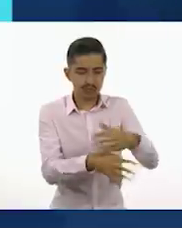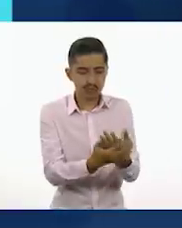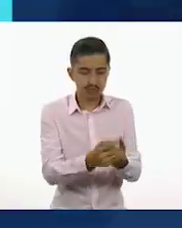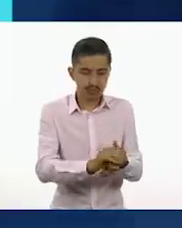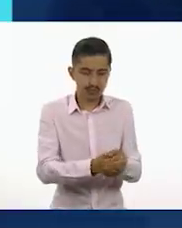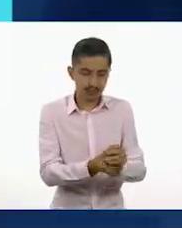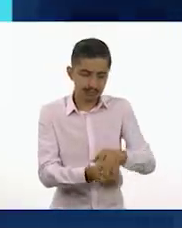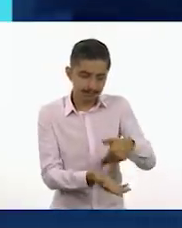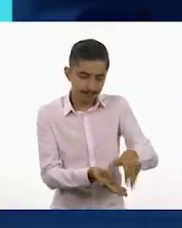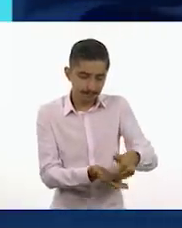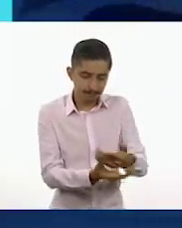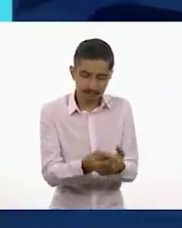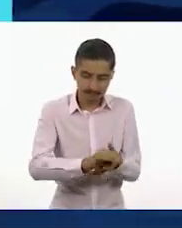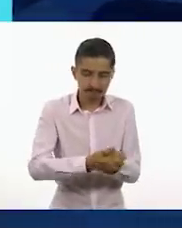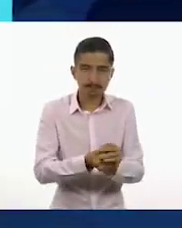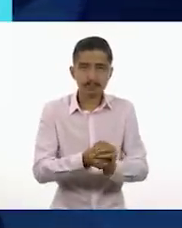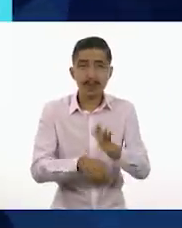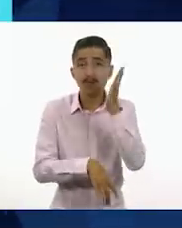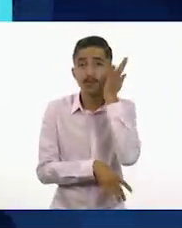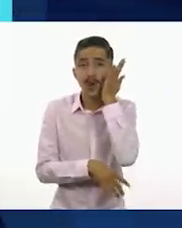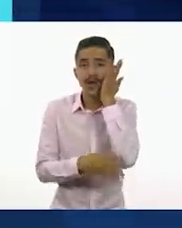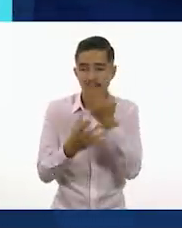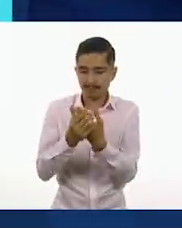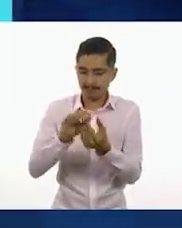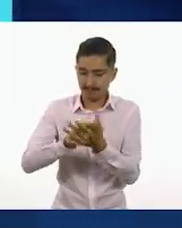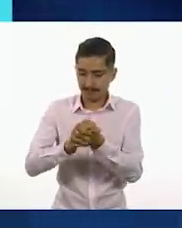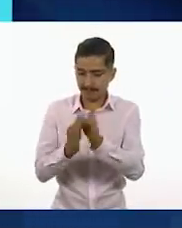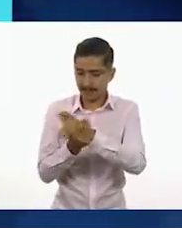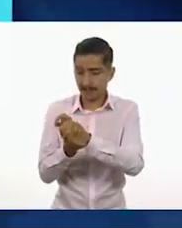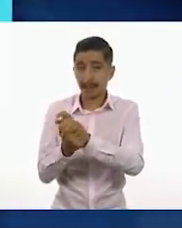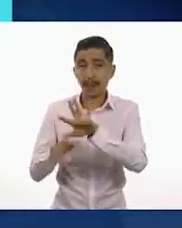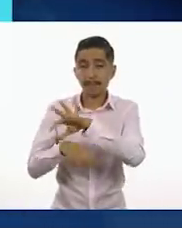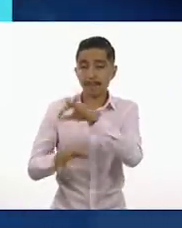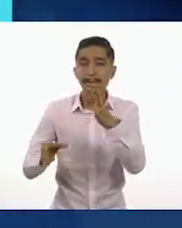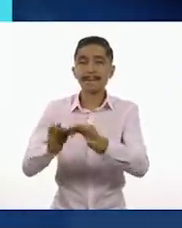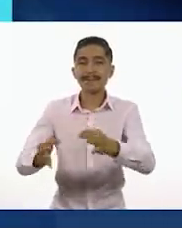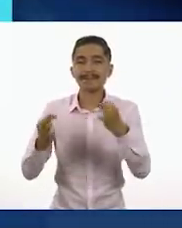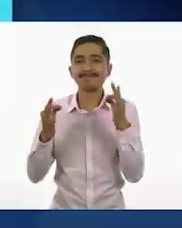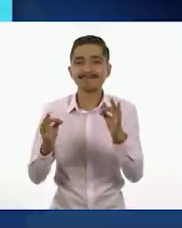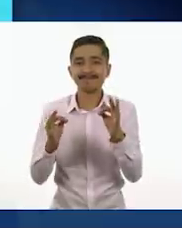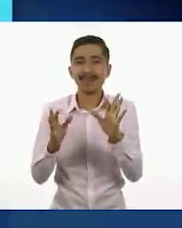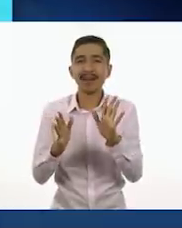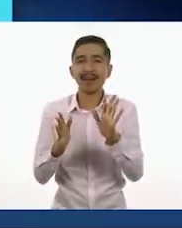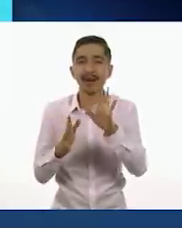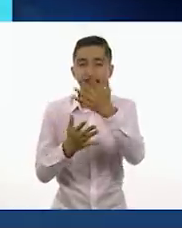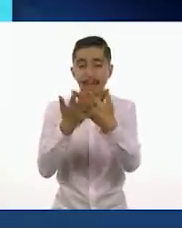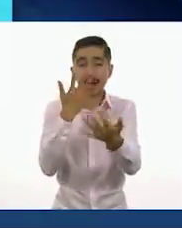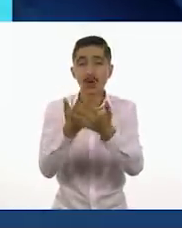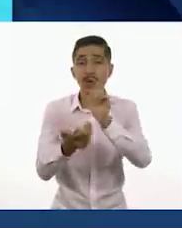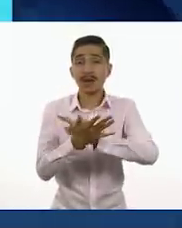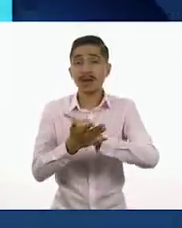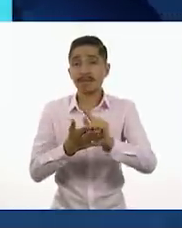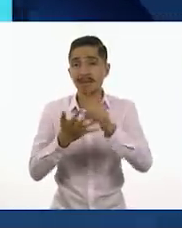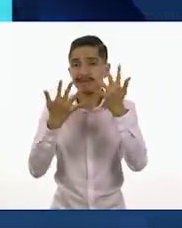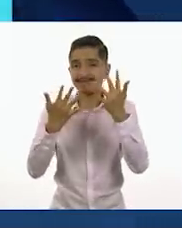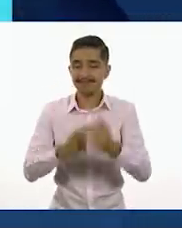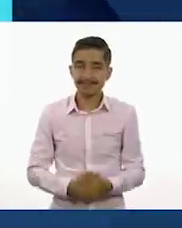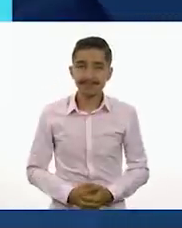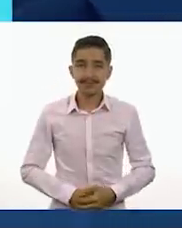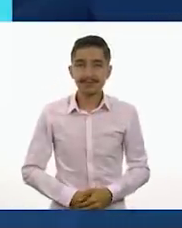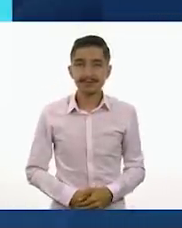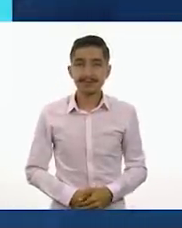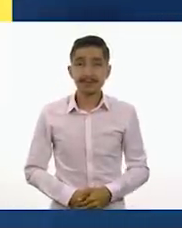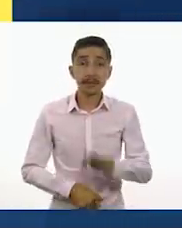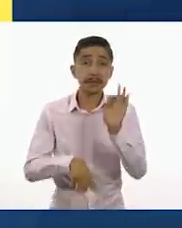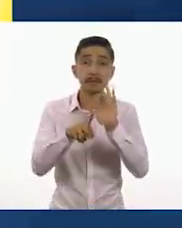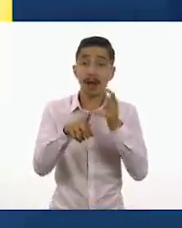agua. Sécalas con una toalla. ¡Y listo! ¡Tus manos están limpias!